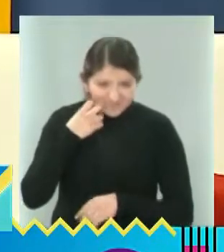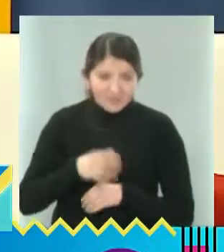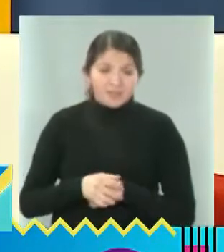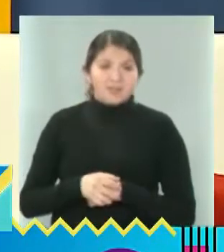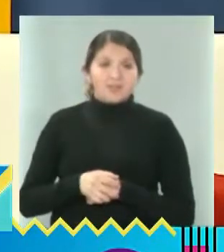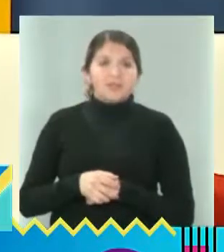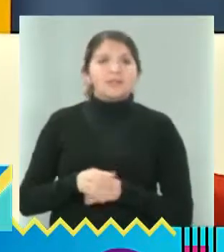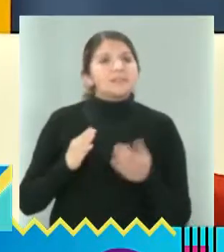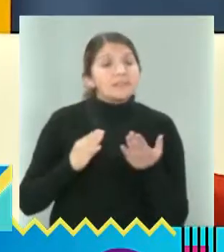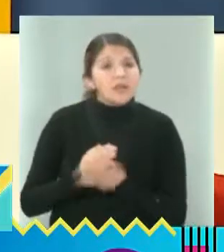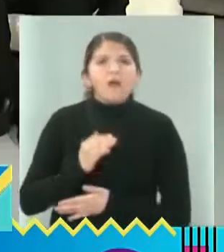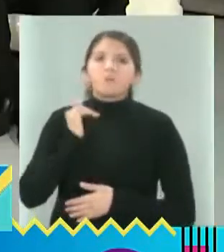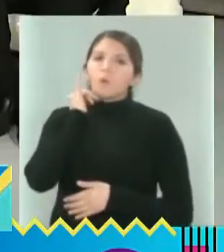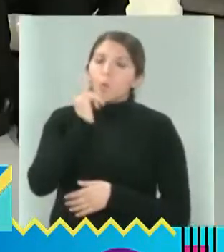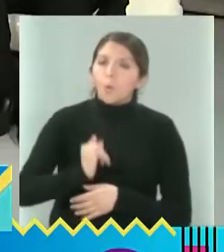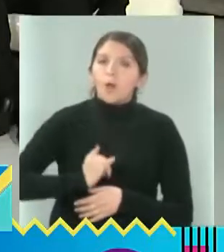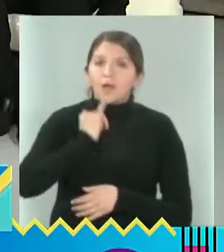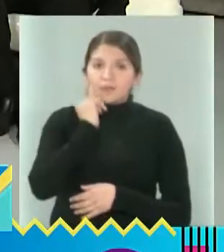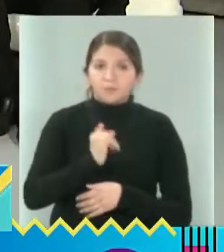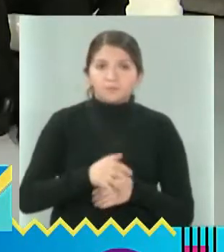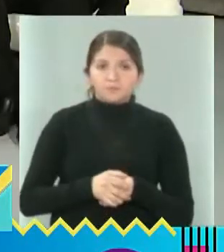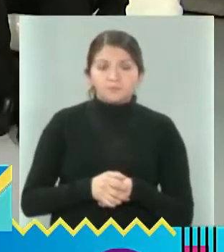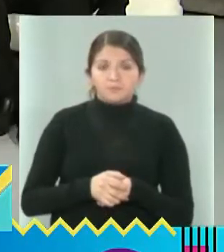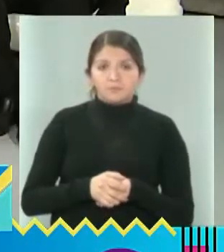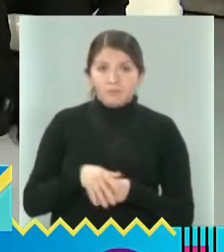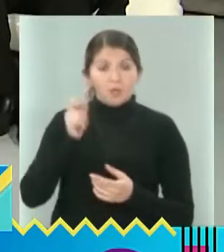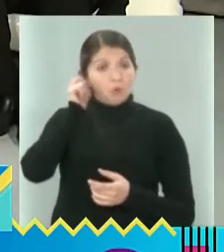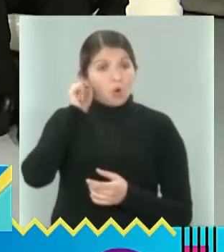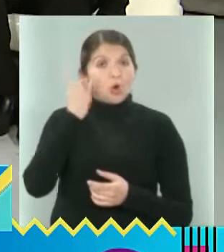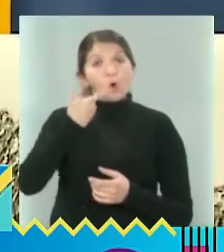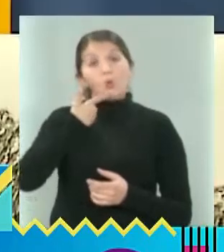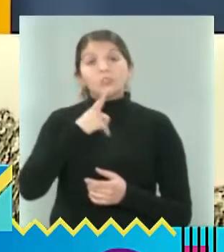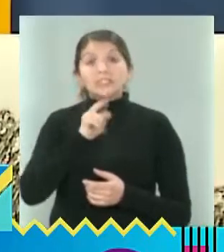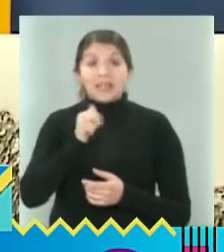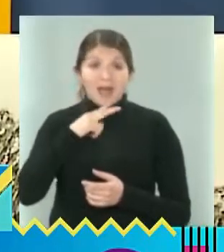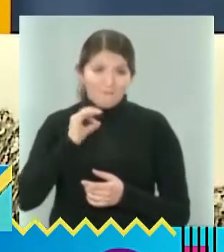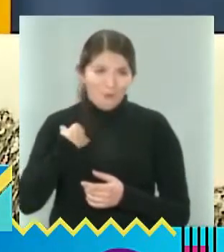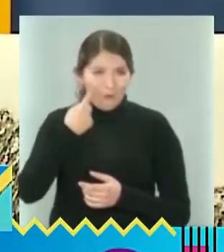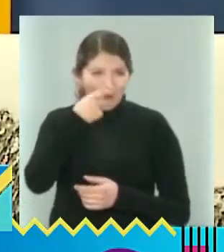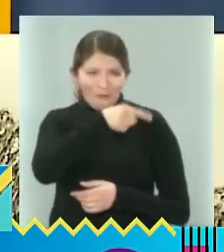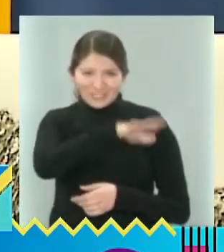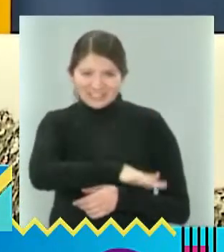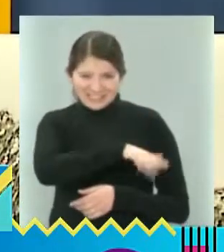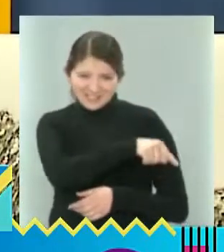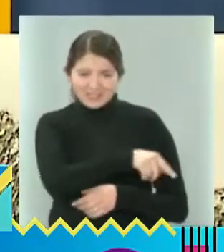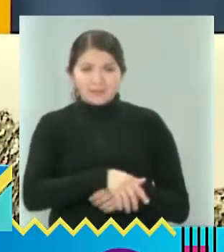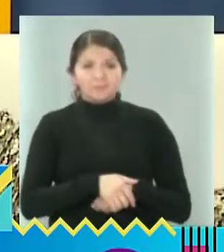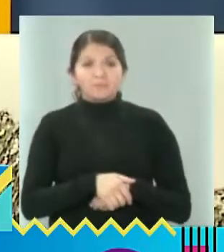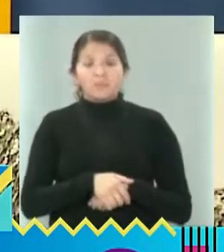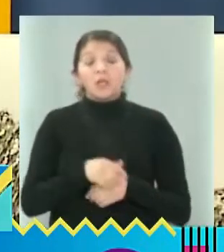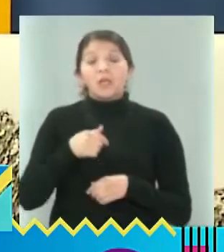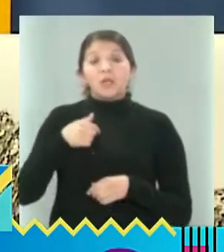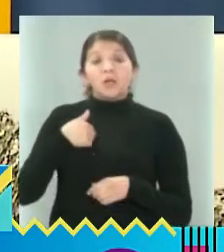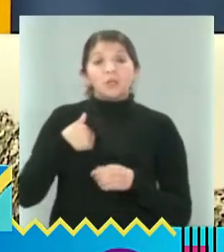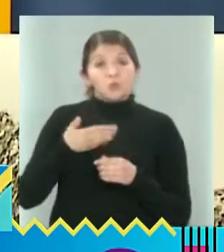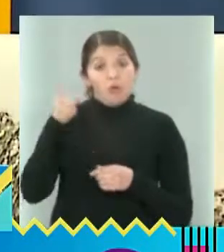siempre se los cuento a los chicos. Bueno, Gustavo lo conozco de muy chiquito. Y cuando yo llegué